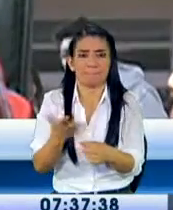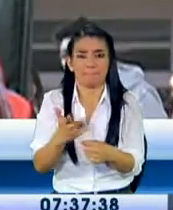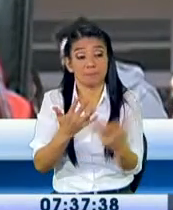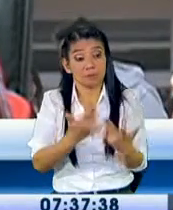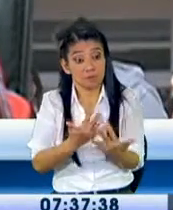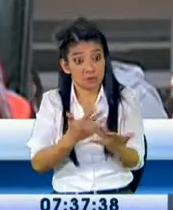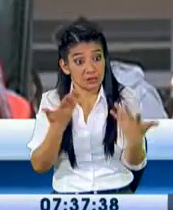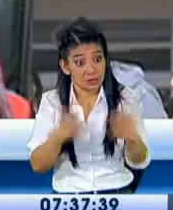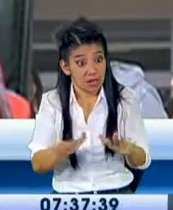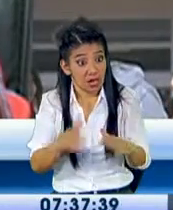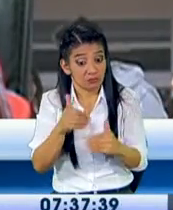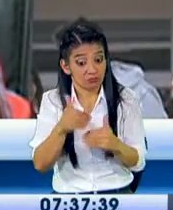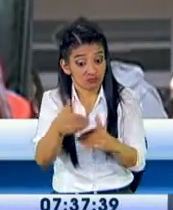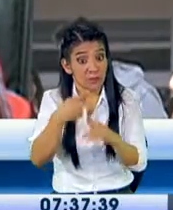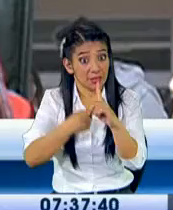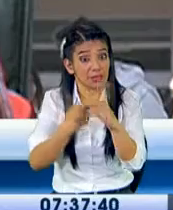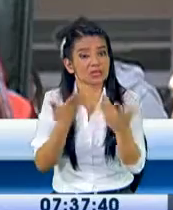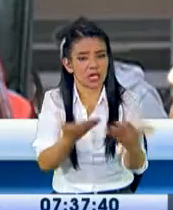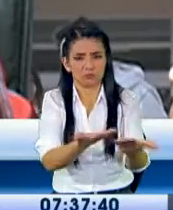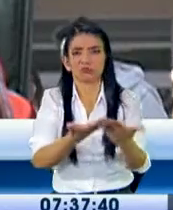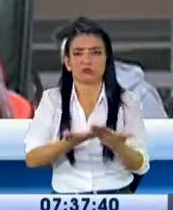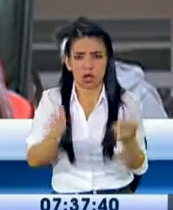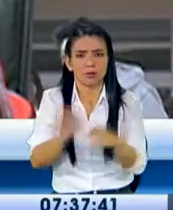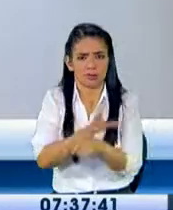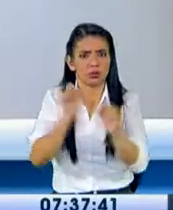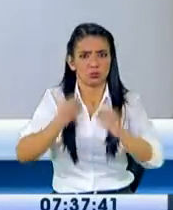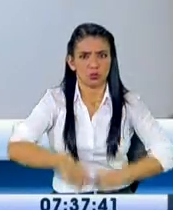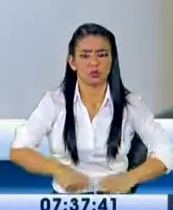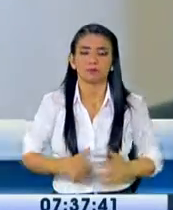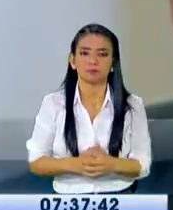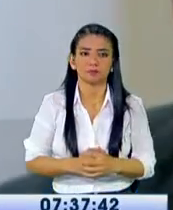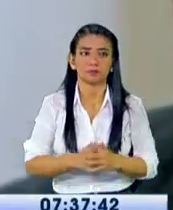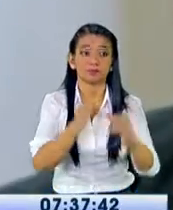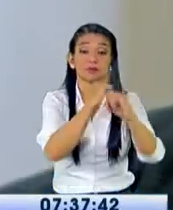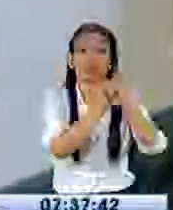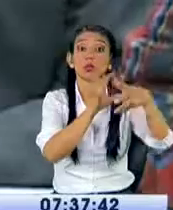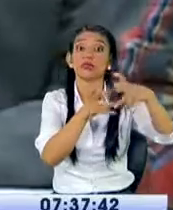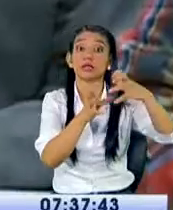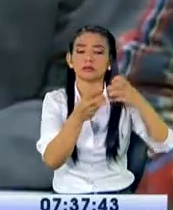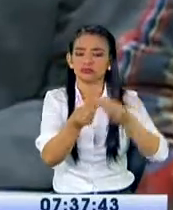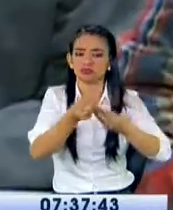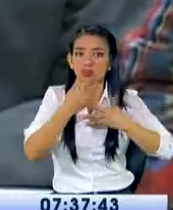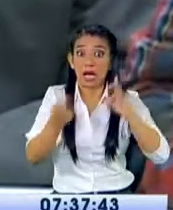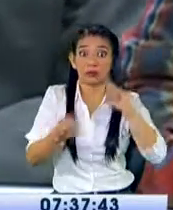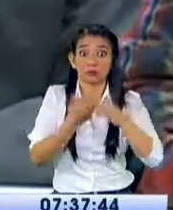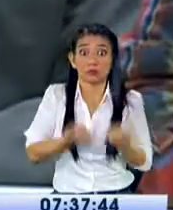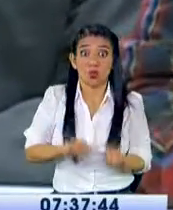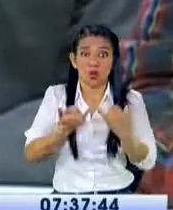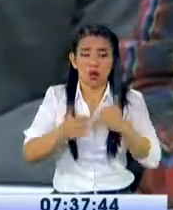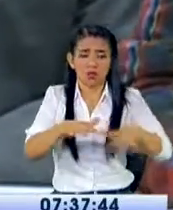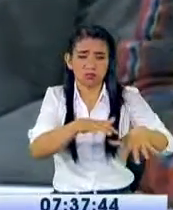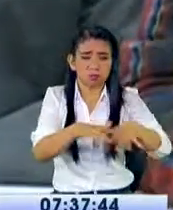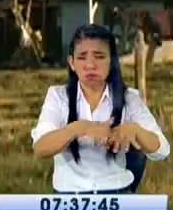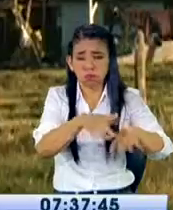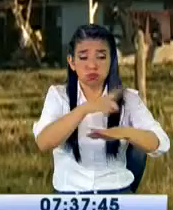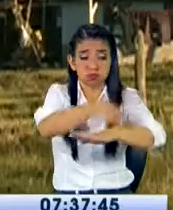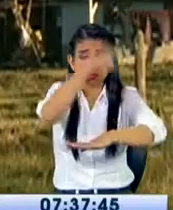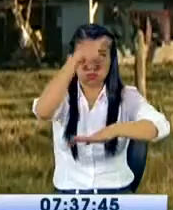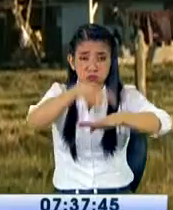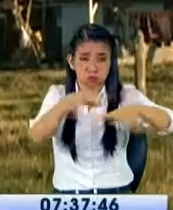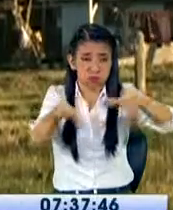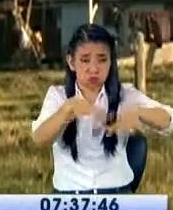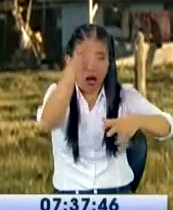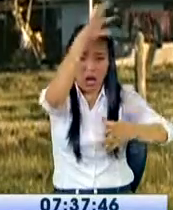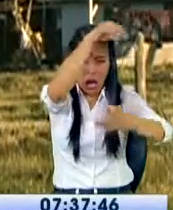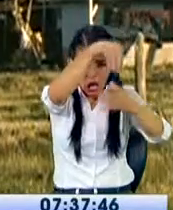Esperamos que antes de que se termine este mes ya nos lo hayan entregado. El geofísico informó también que hasta el momento la actividad del volcán se mantiene como interna